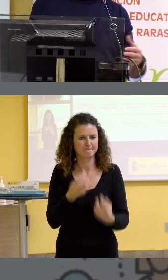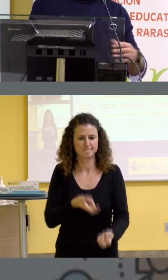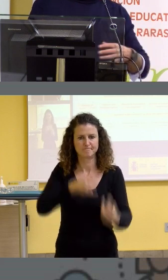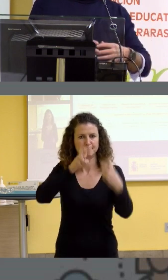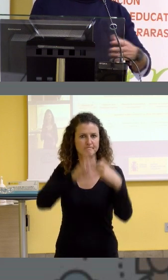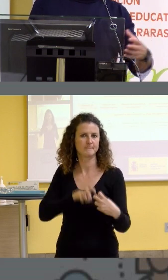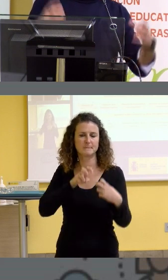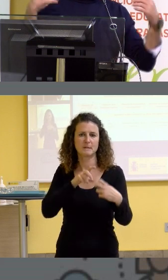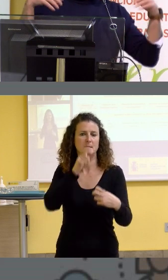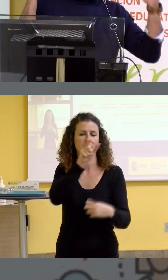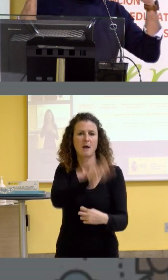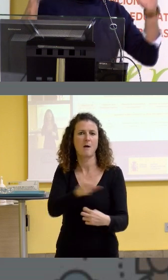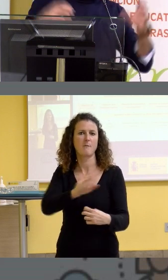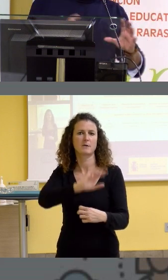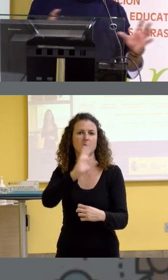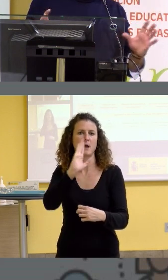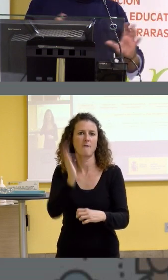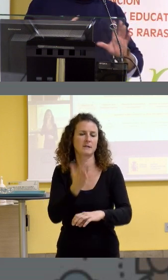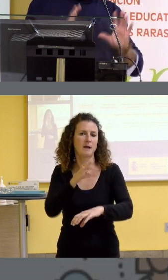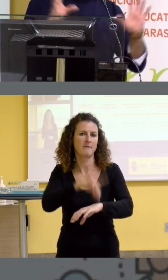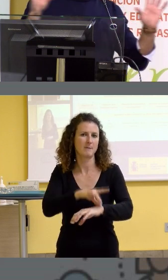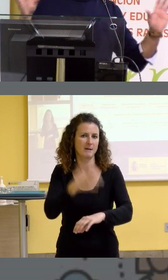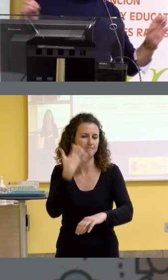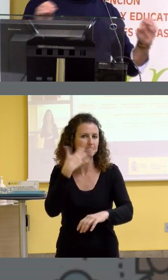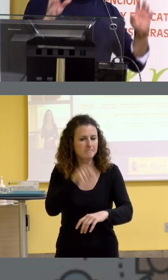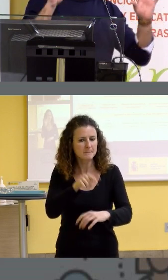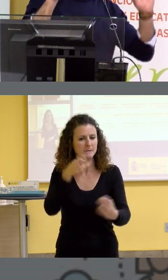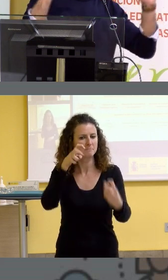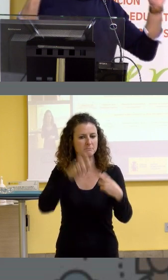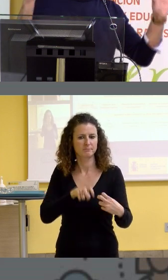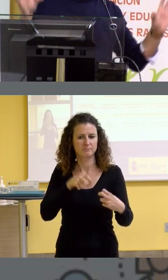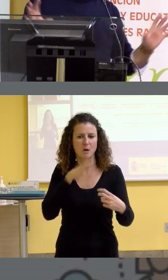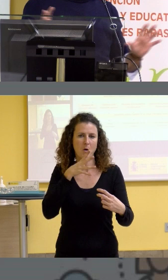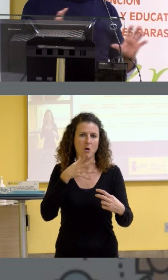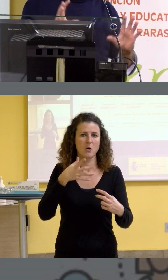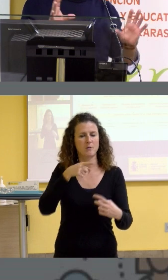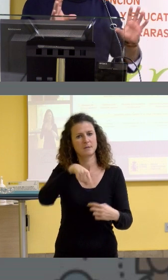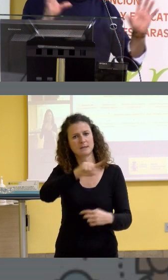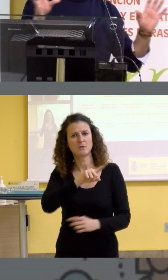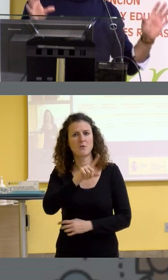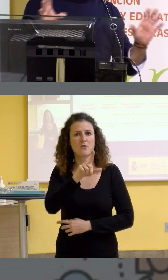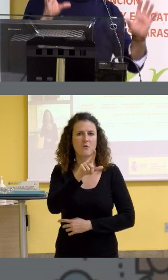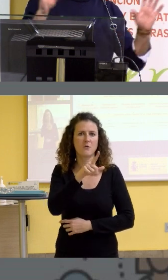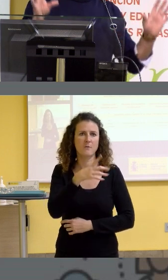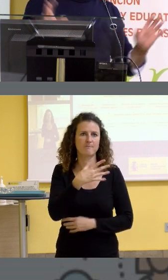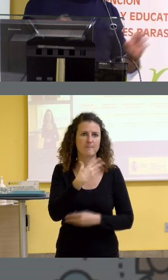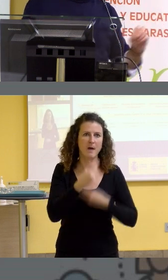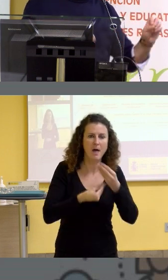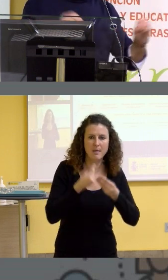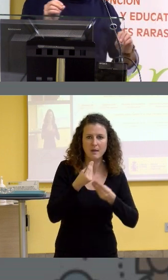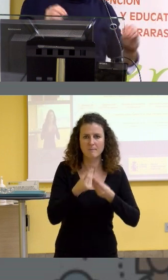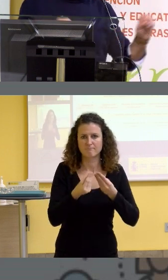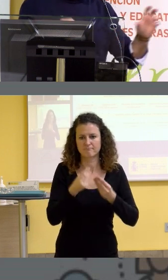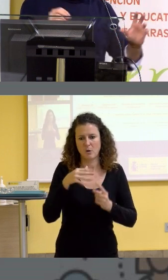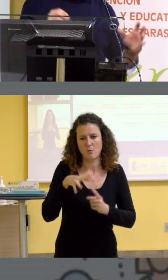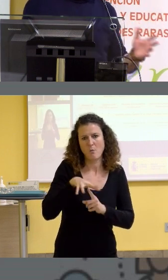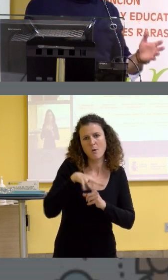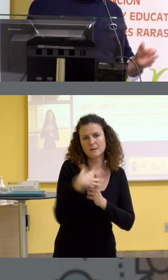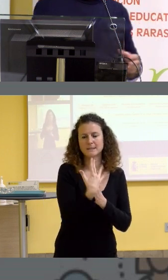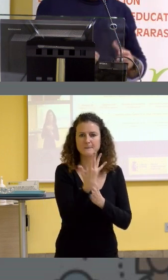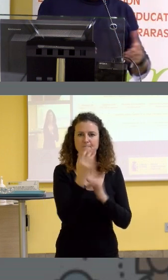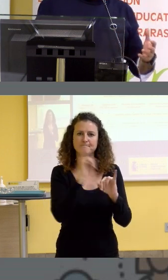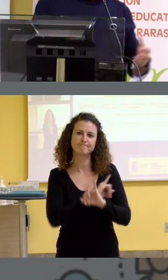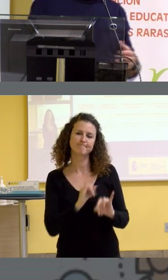tipo es que ellos construyen un escenario muy happy, donde todo es muy fácil. Bueno, pero haremos esto y tal cual.